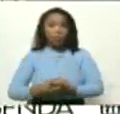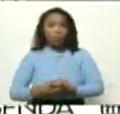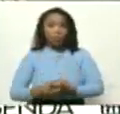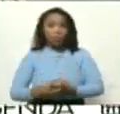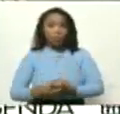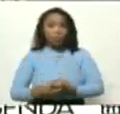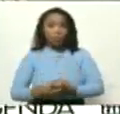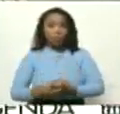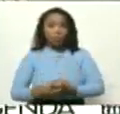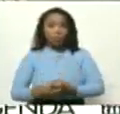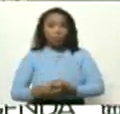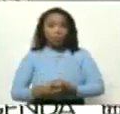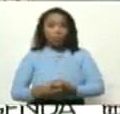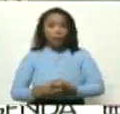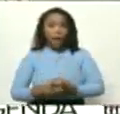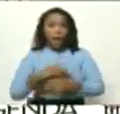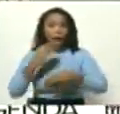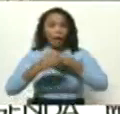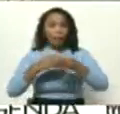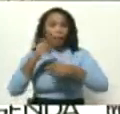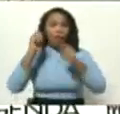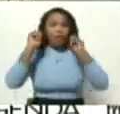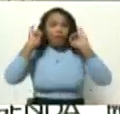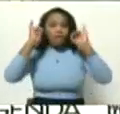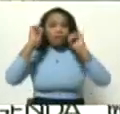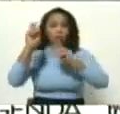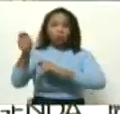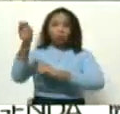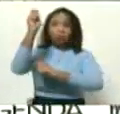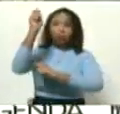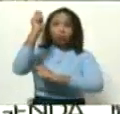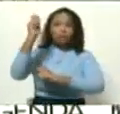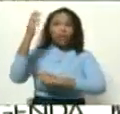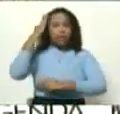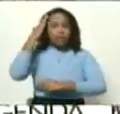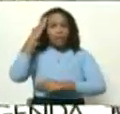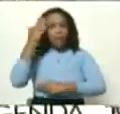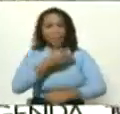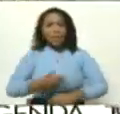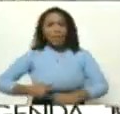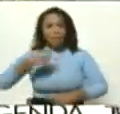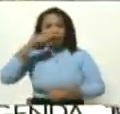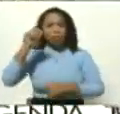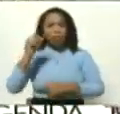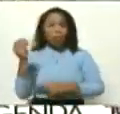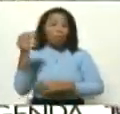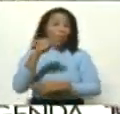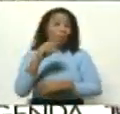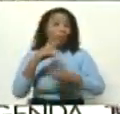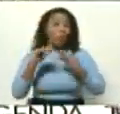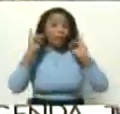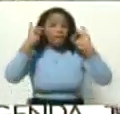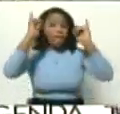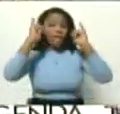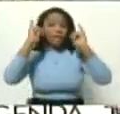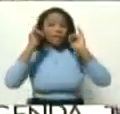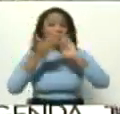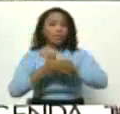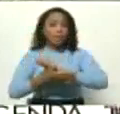un festival de papagayos. Saben que nuestro presidente Nicolás Maduro Moro, además de todas las